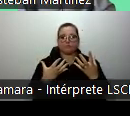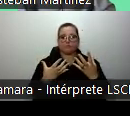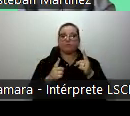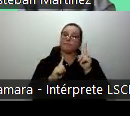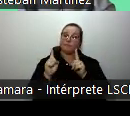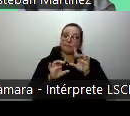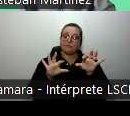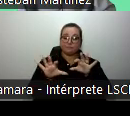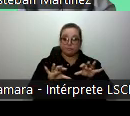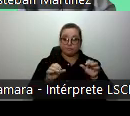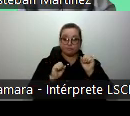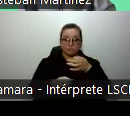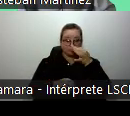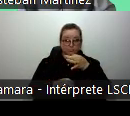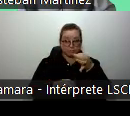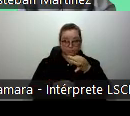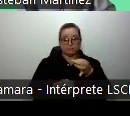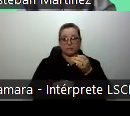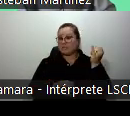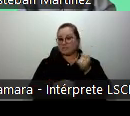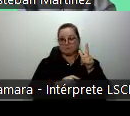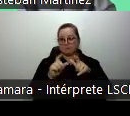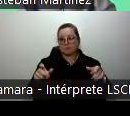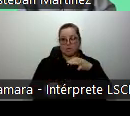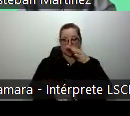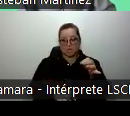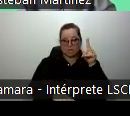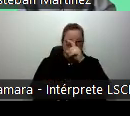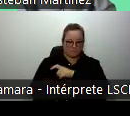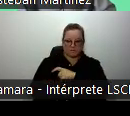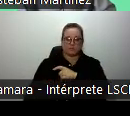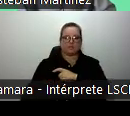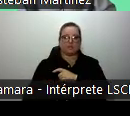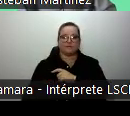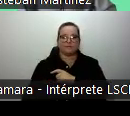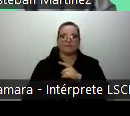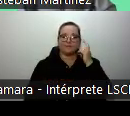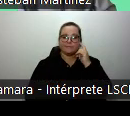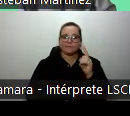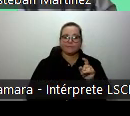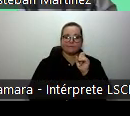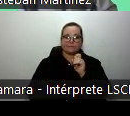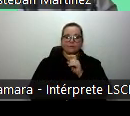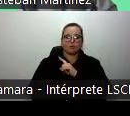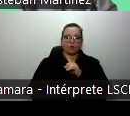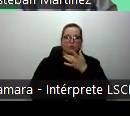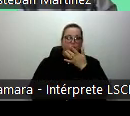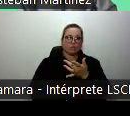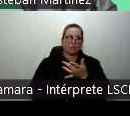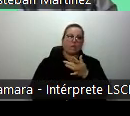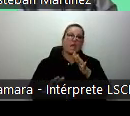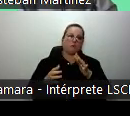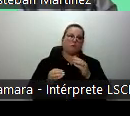les puedo comentar siempre va a haber gente que les digan que va a ser difícil ya pero no es porque si bien puede ser